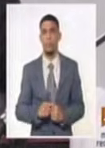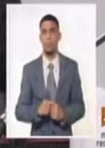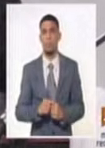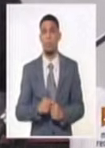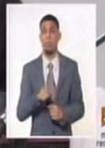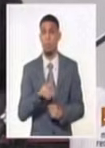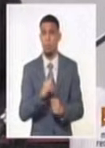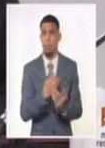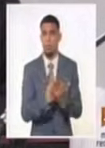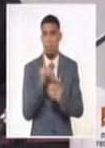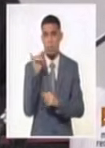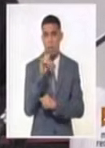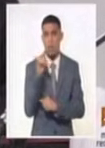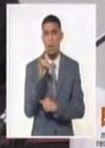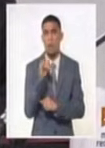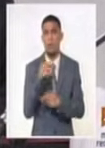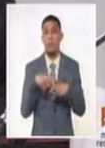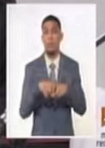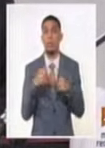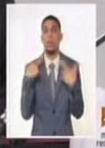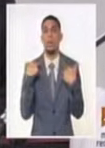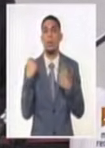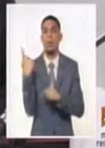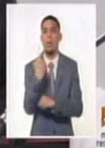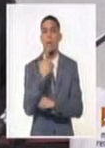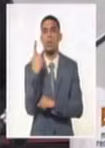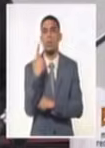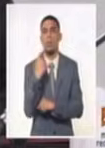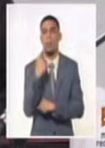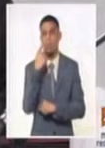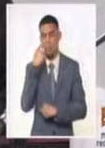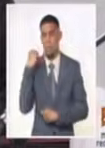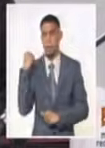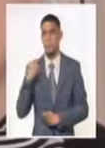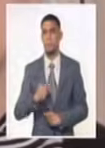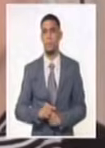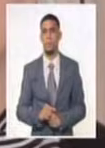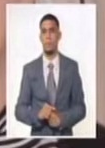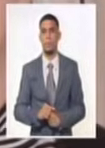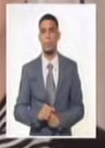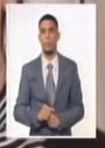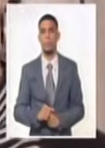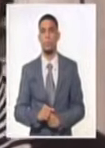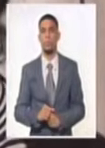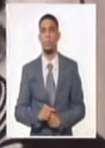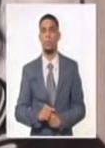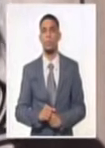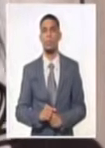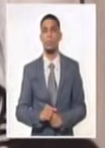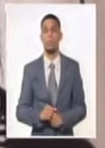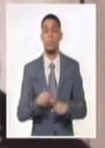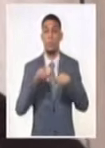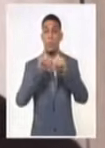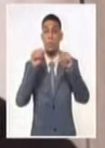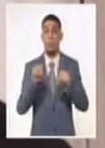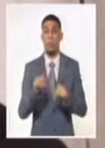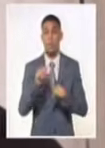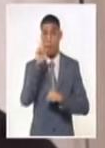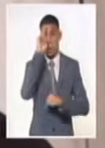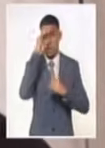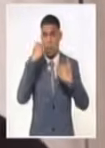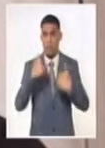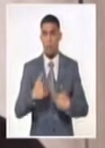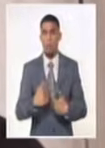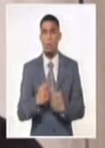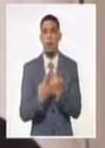hablando con la directora nacional de docencia del Ministerio de Salud Pública. El sistema de salud pública tiene una característica fundamental,